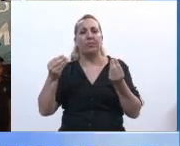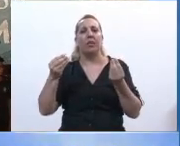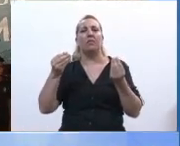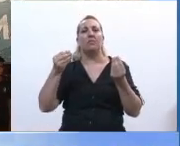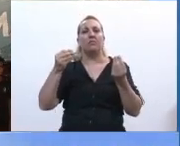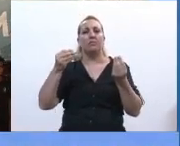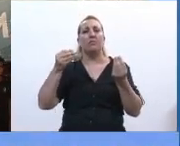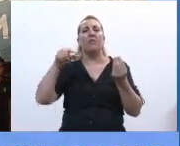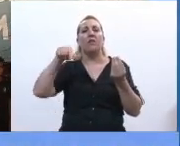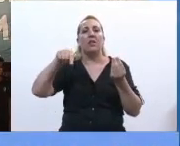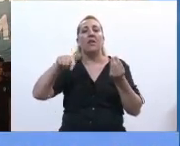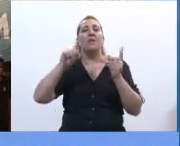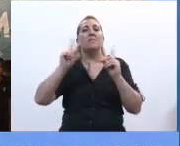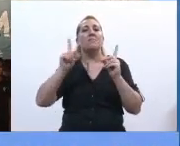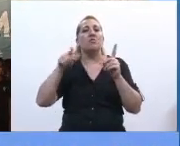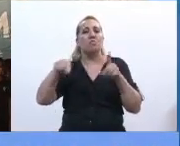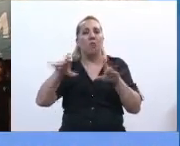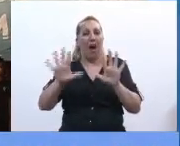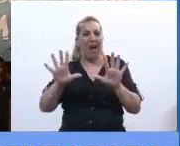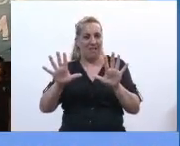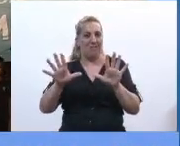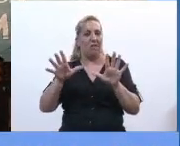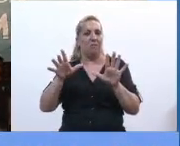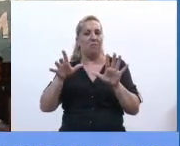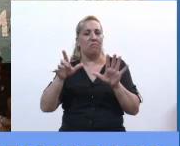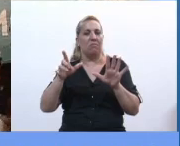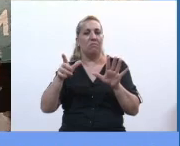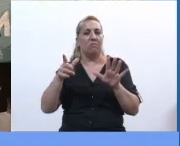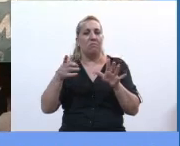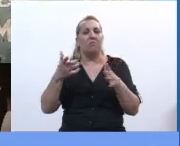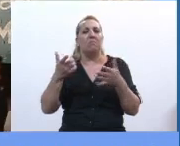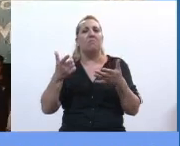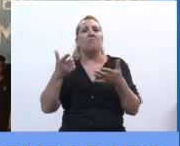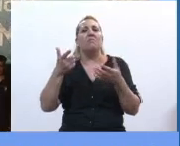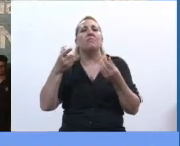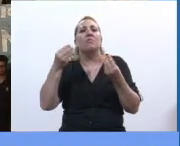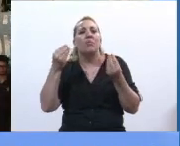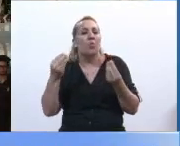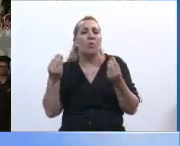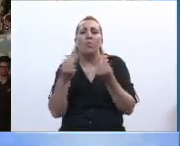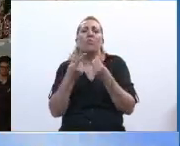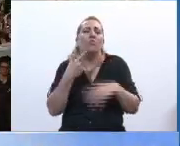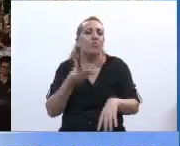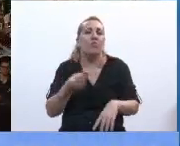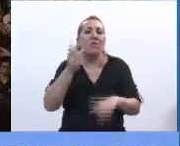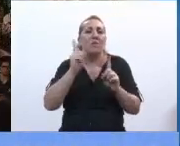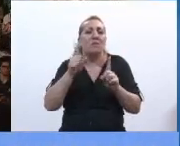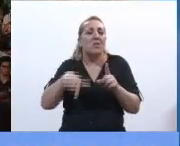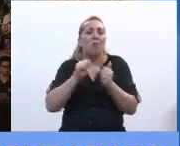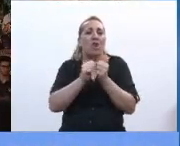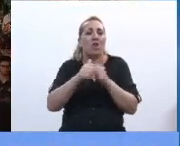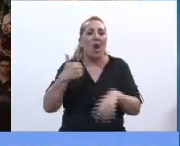y entonces esto es lo que está sucediendo estamos como tantos tantas veces en la historia